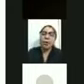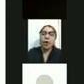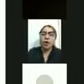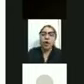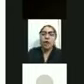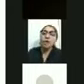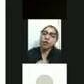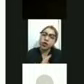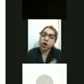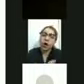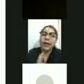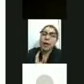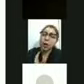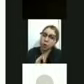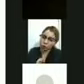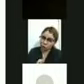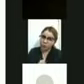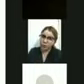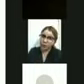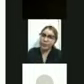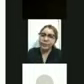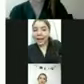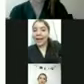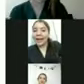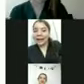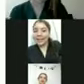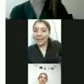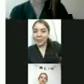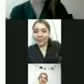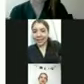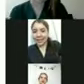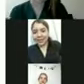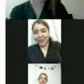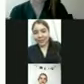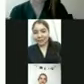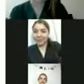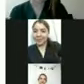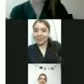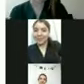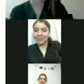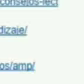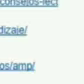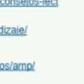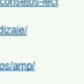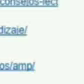ponerlos en función de inclusión. Gracias por su atención.